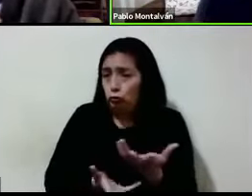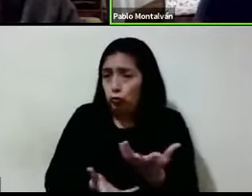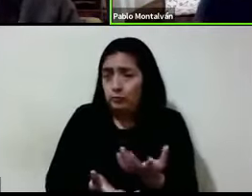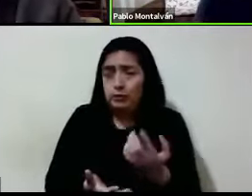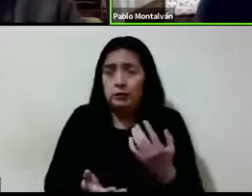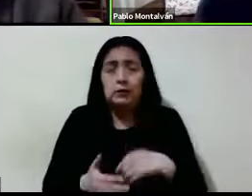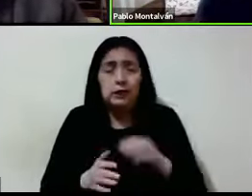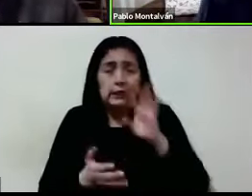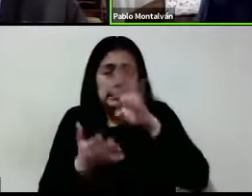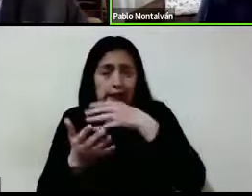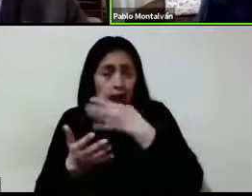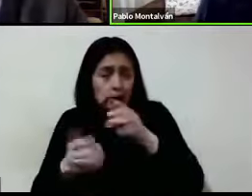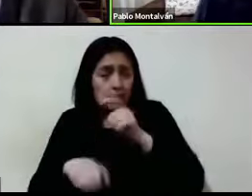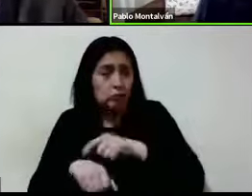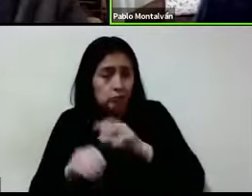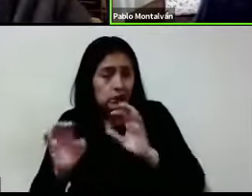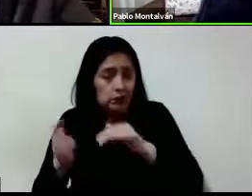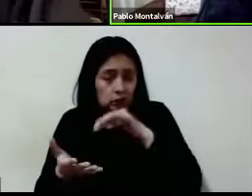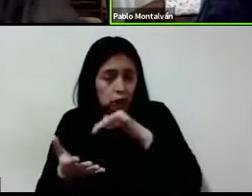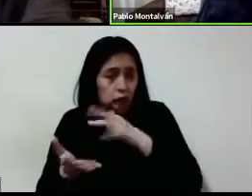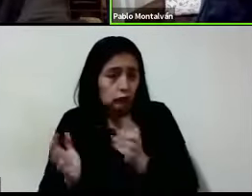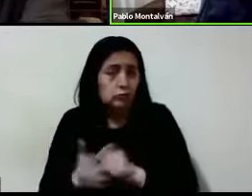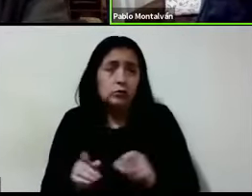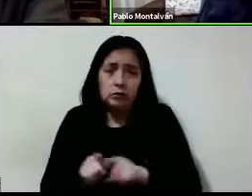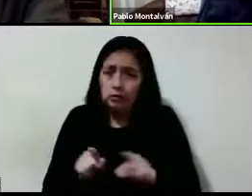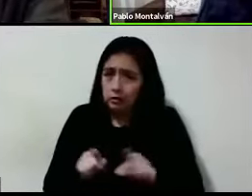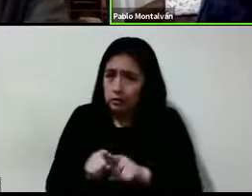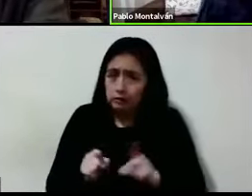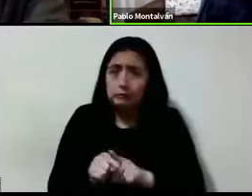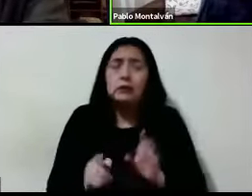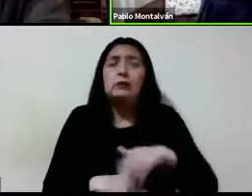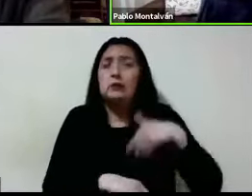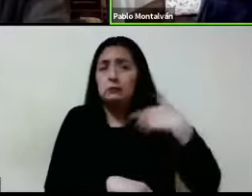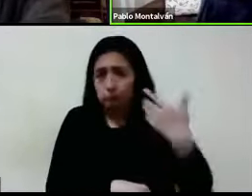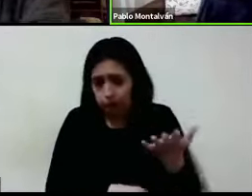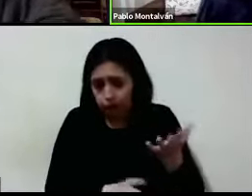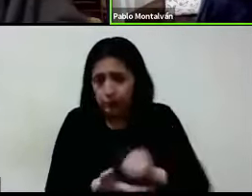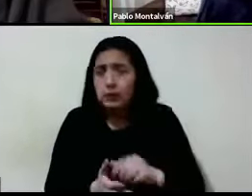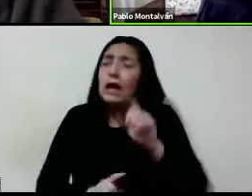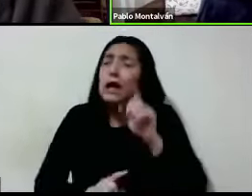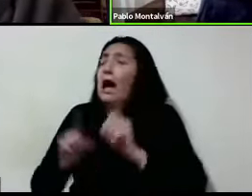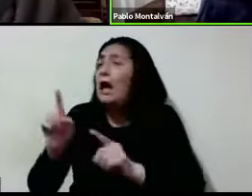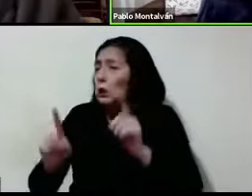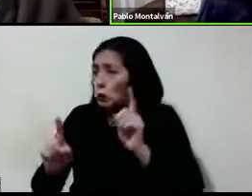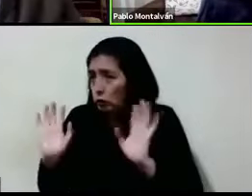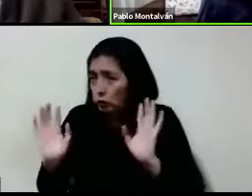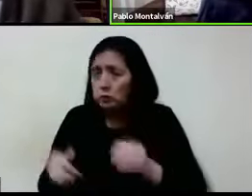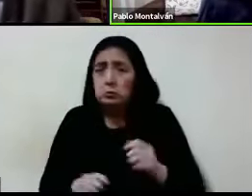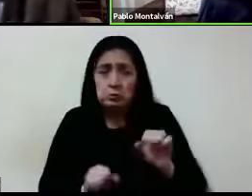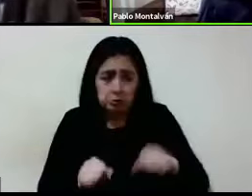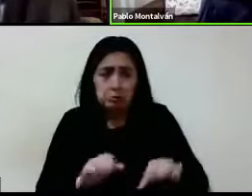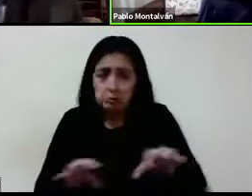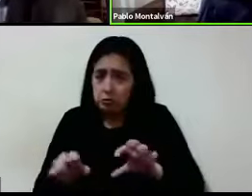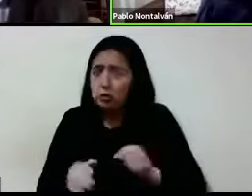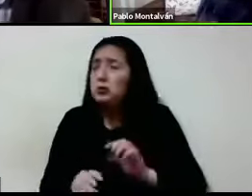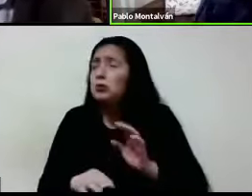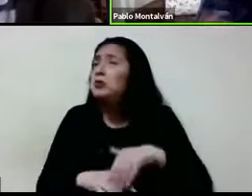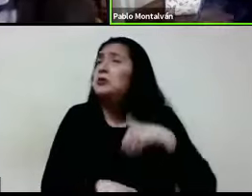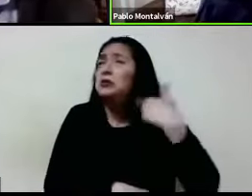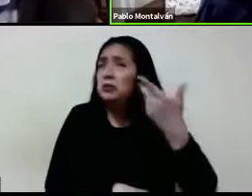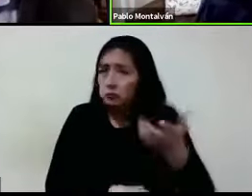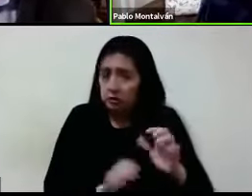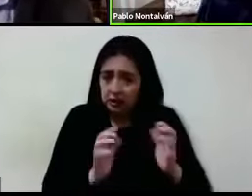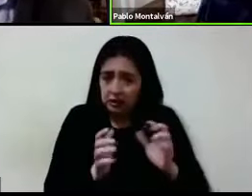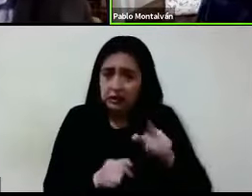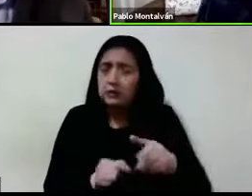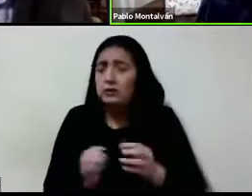del horario de clase, sino también en las actividades extracurriculares, porque en algunos casos hemos llevado adelante también las actividades extracurriculares bajo